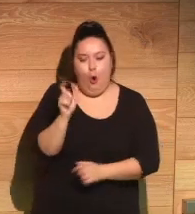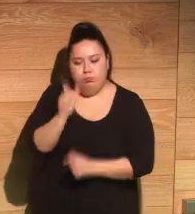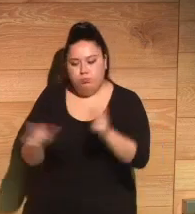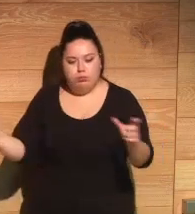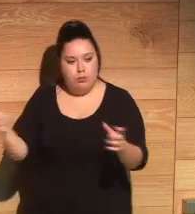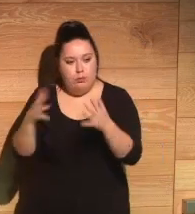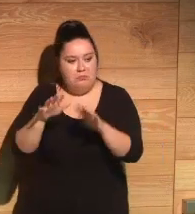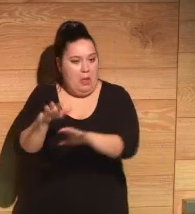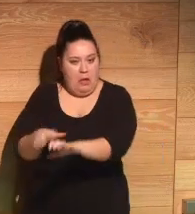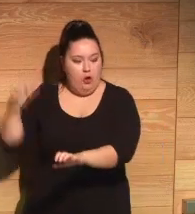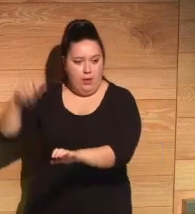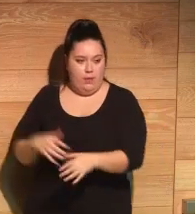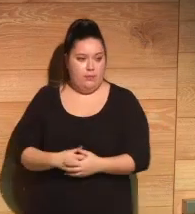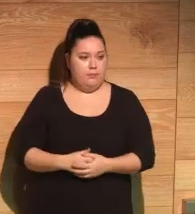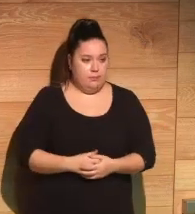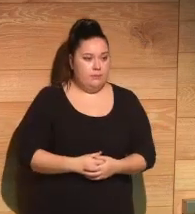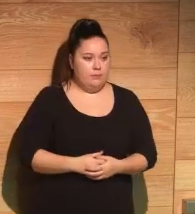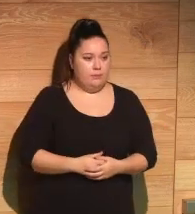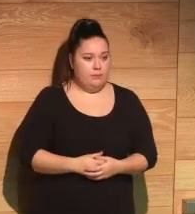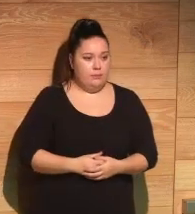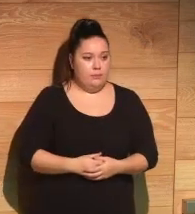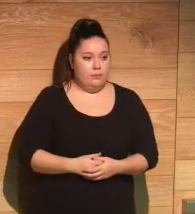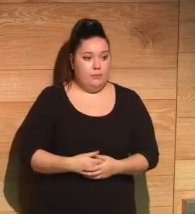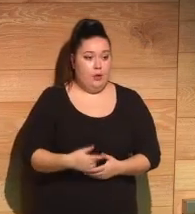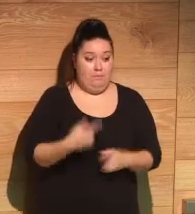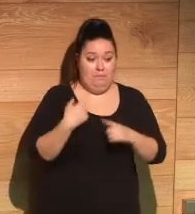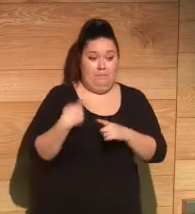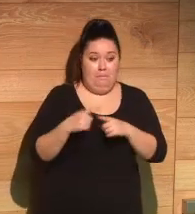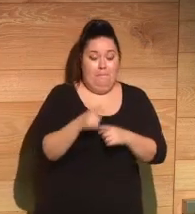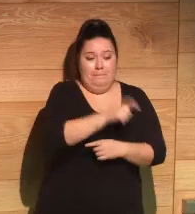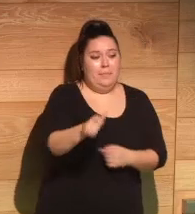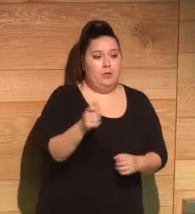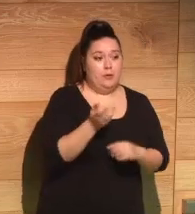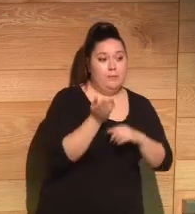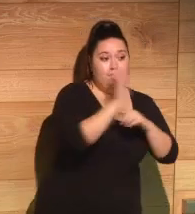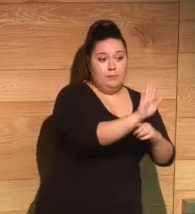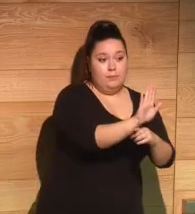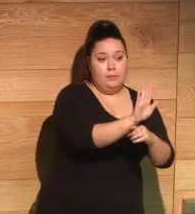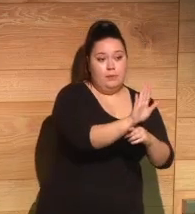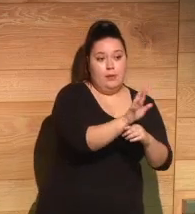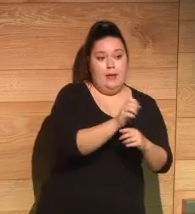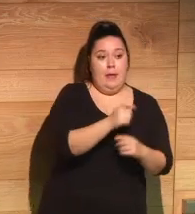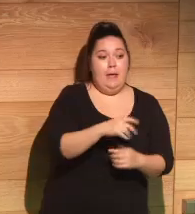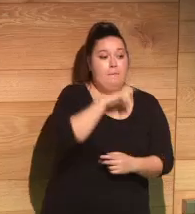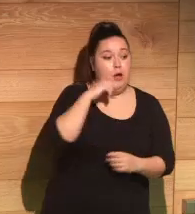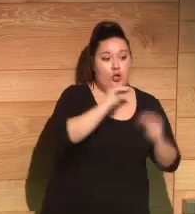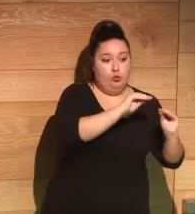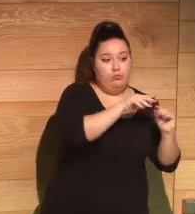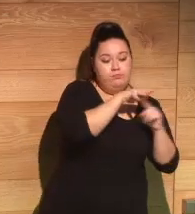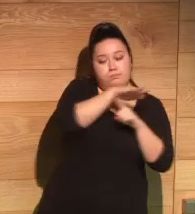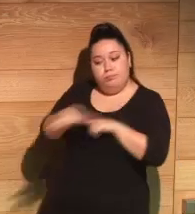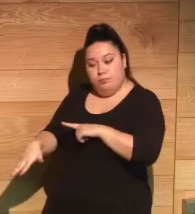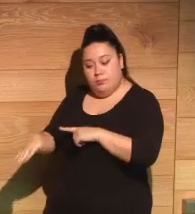ya amplio de individuos que se ven representados en la élite y transmiten esos valores a la masa, ¿no? En cuanto a la